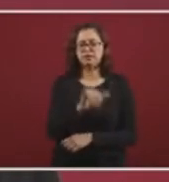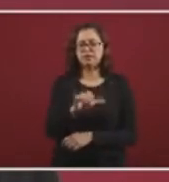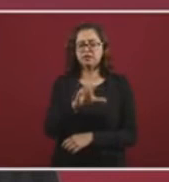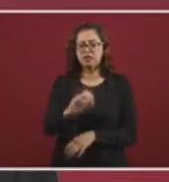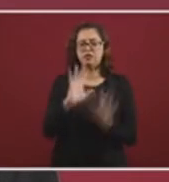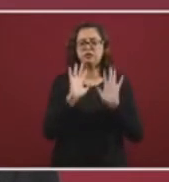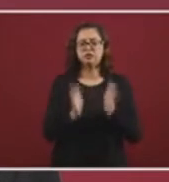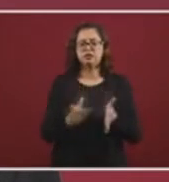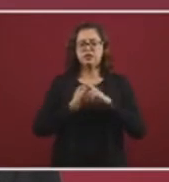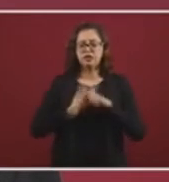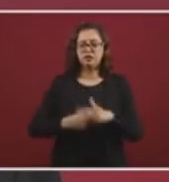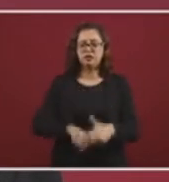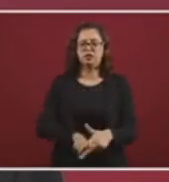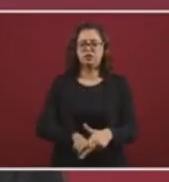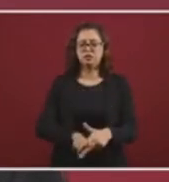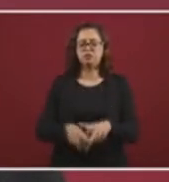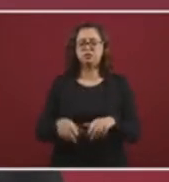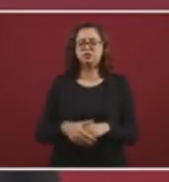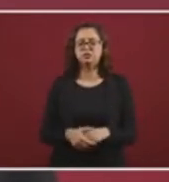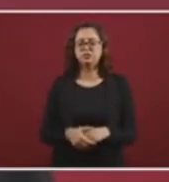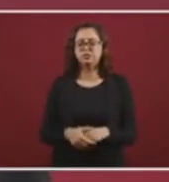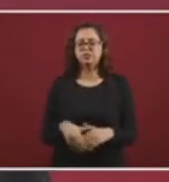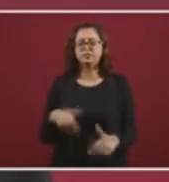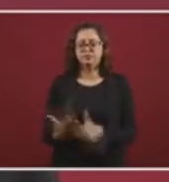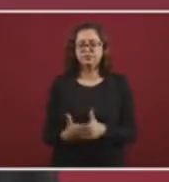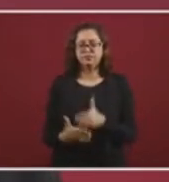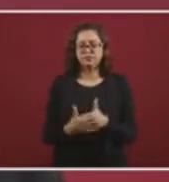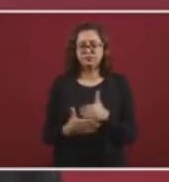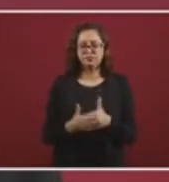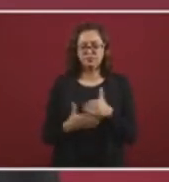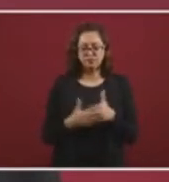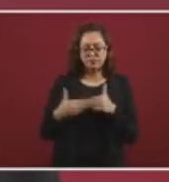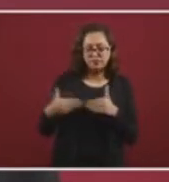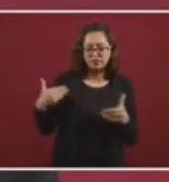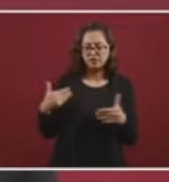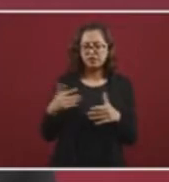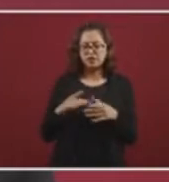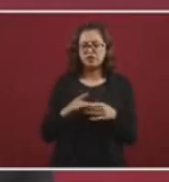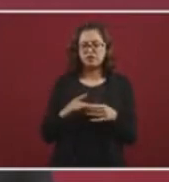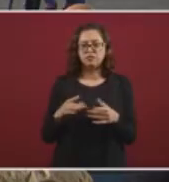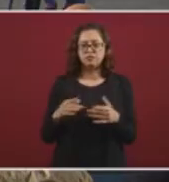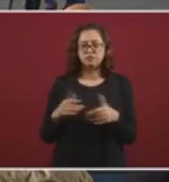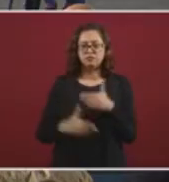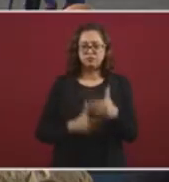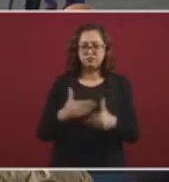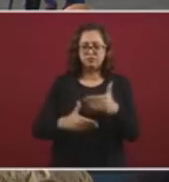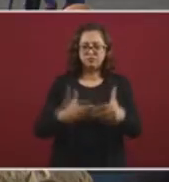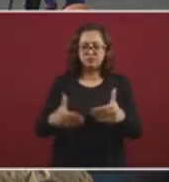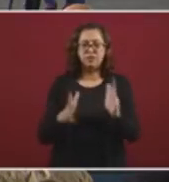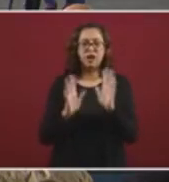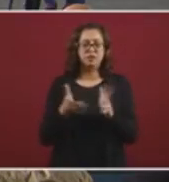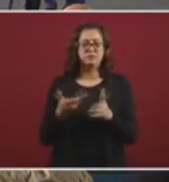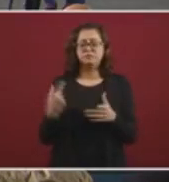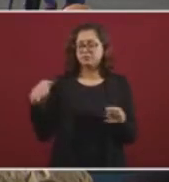inició y les vamos a mostrar cómo en 10 días se va avanzando.